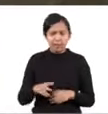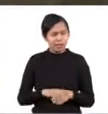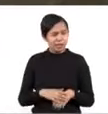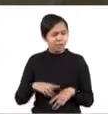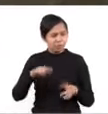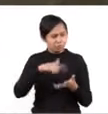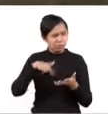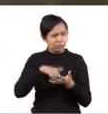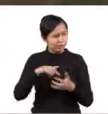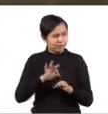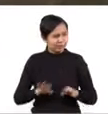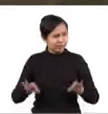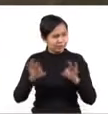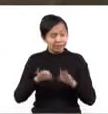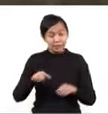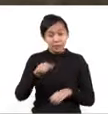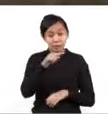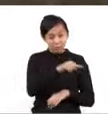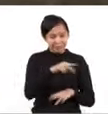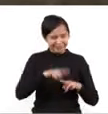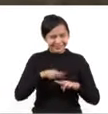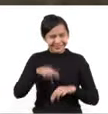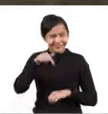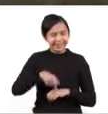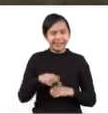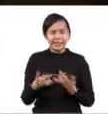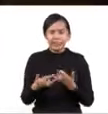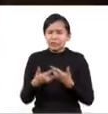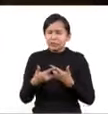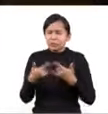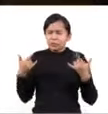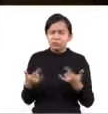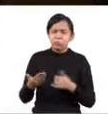este lugar en donde usted está, se ha escrito la historia de la